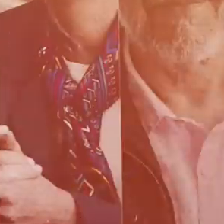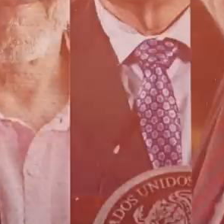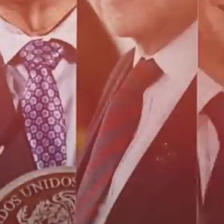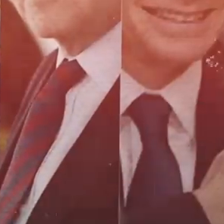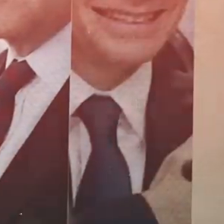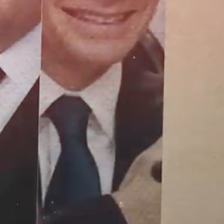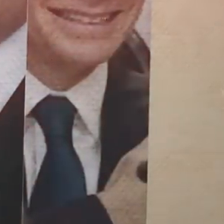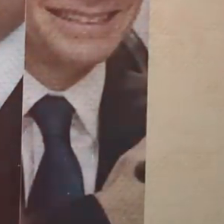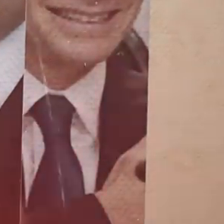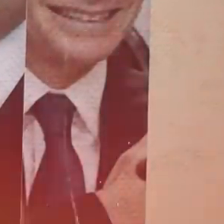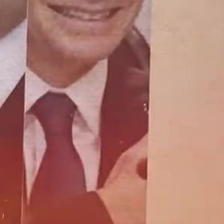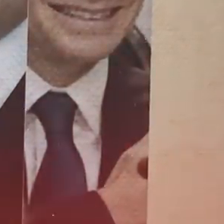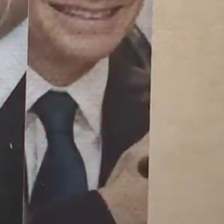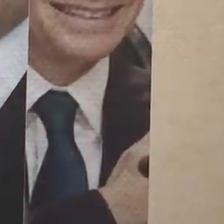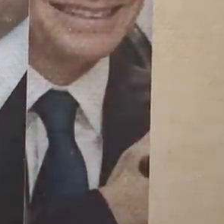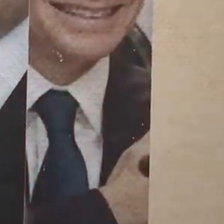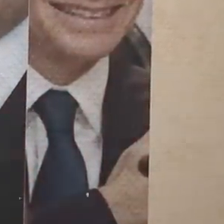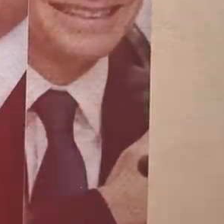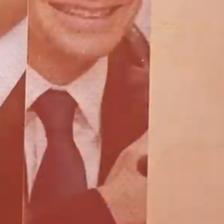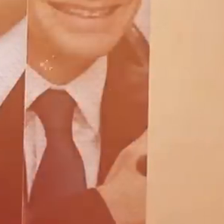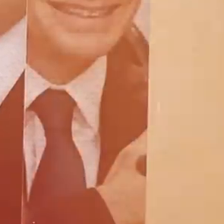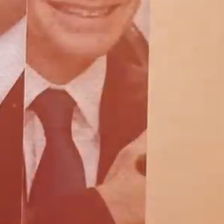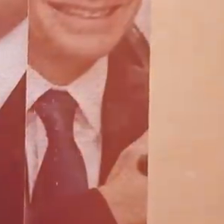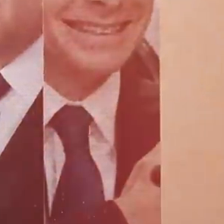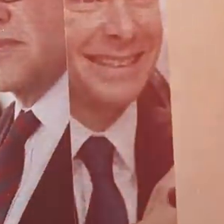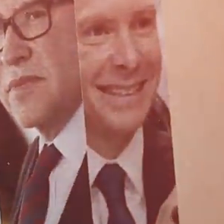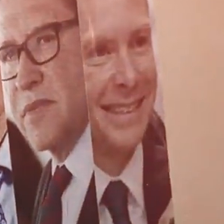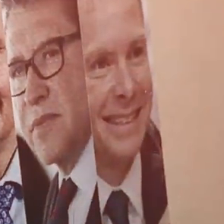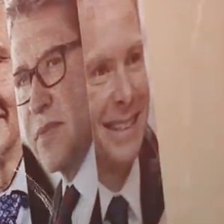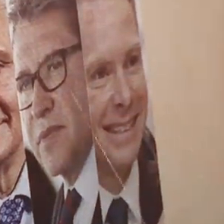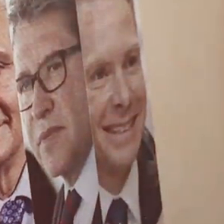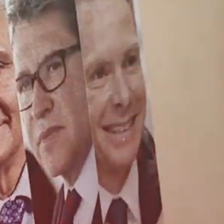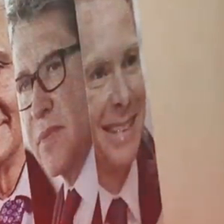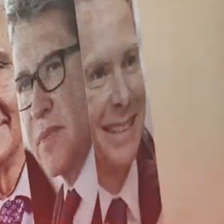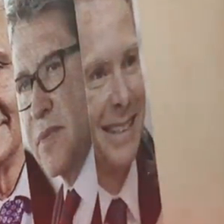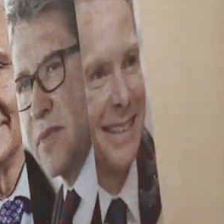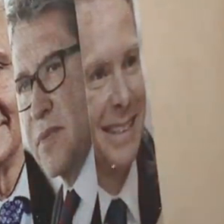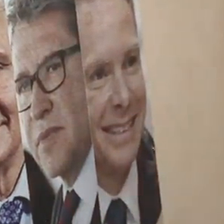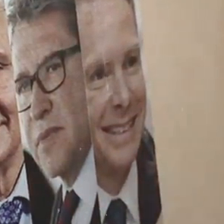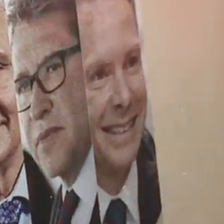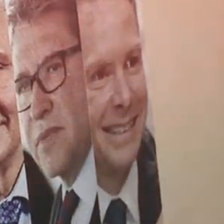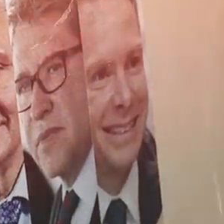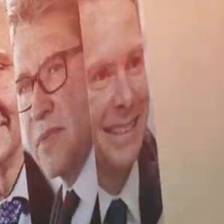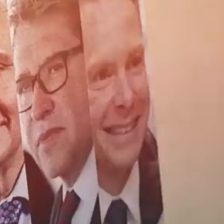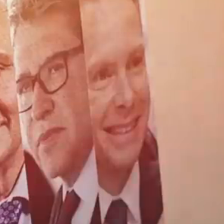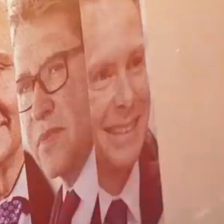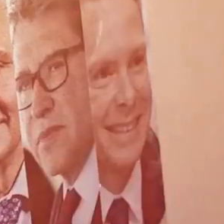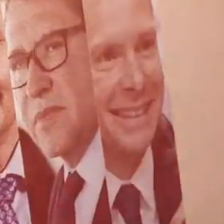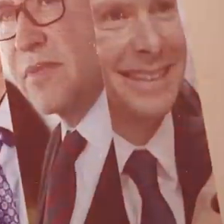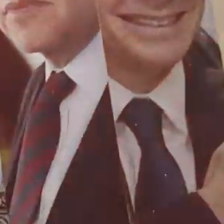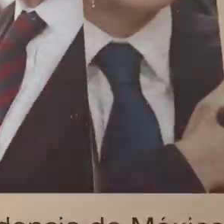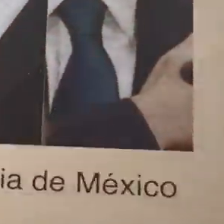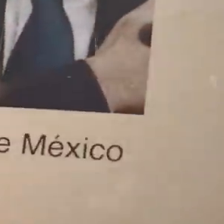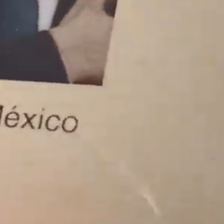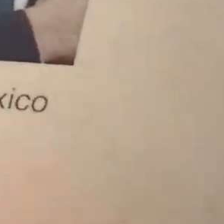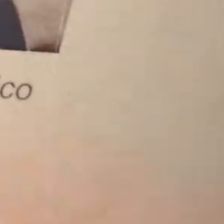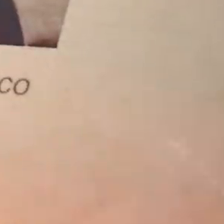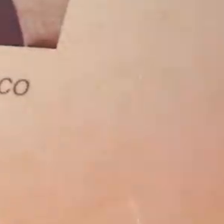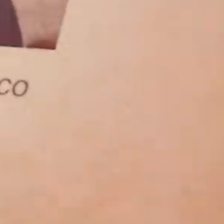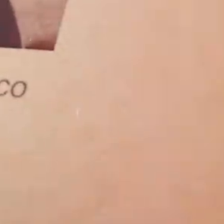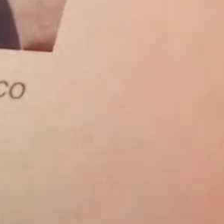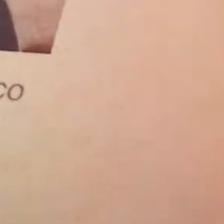Los candidatos a recibir el bastón de mando de manos del presidente de la República son Claudia Sheinbaum,